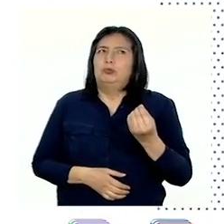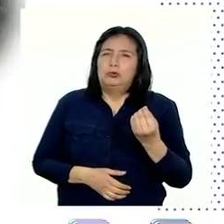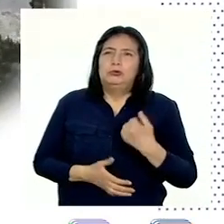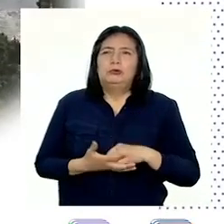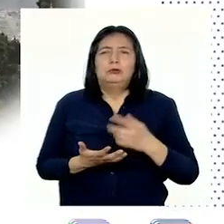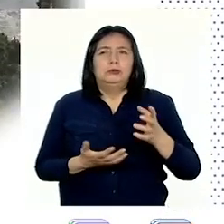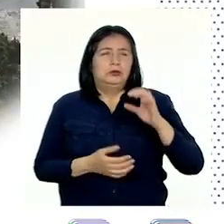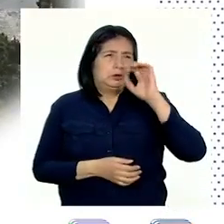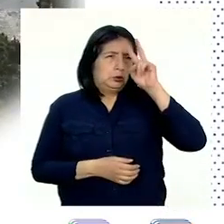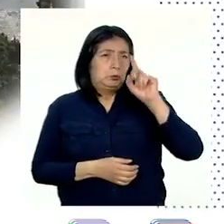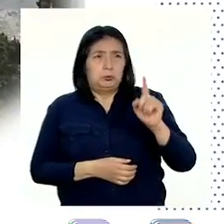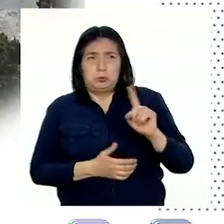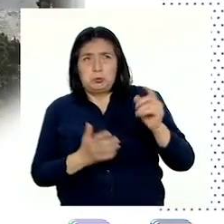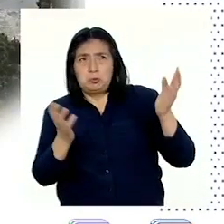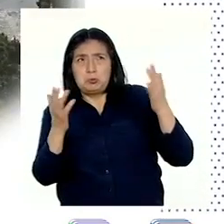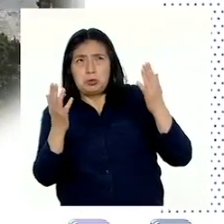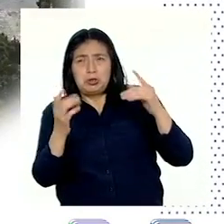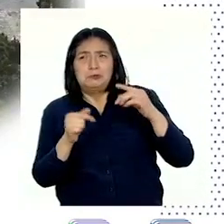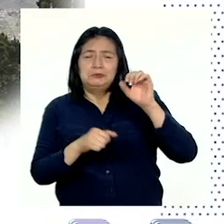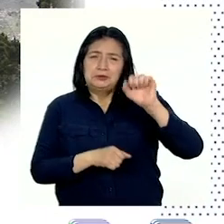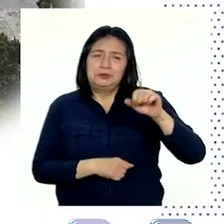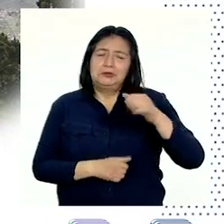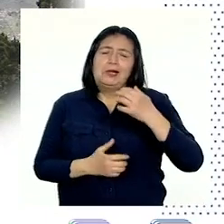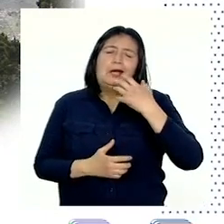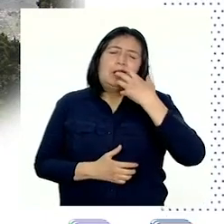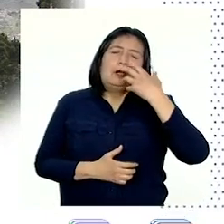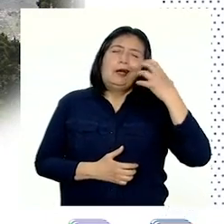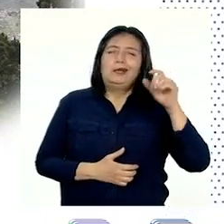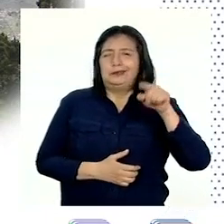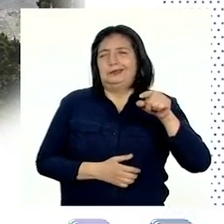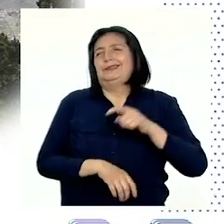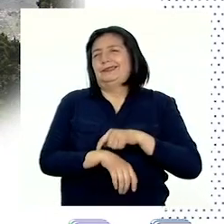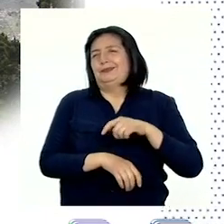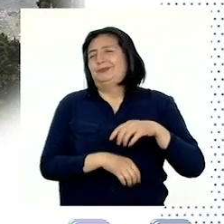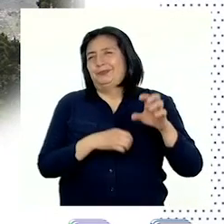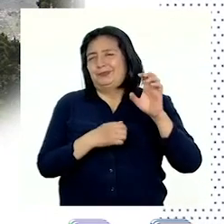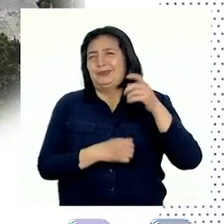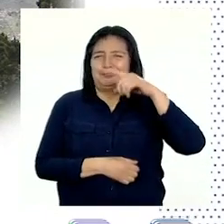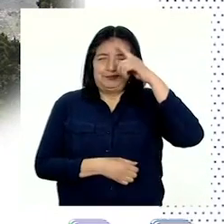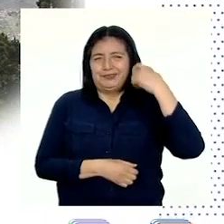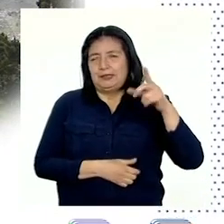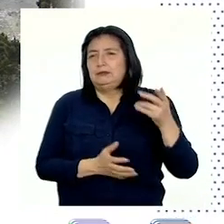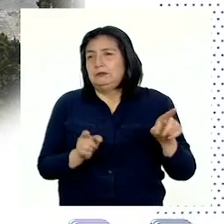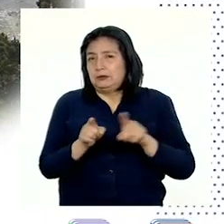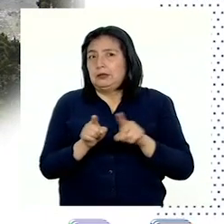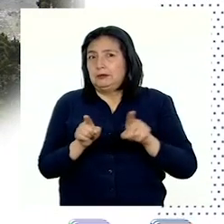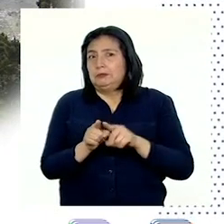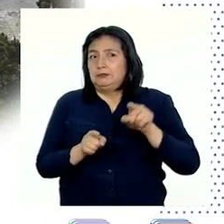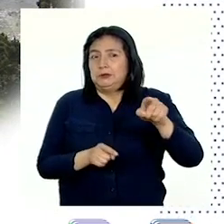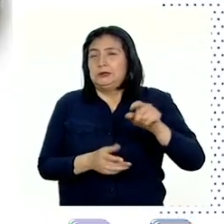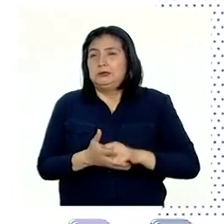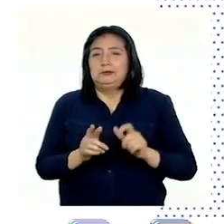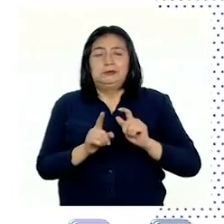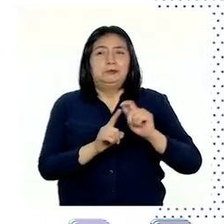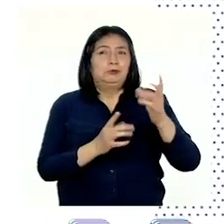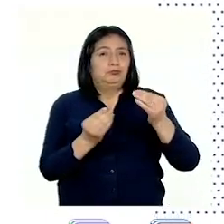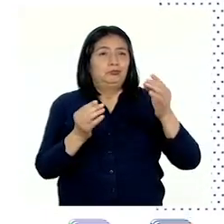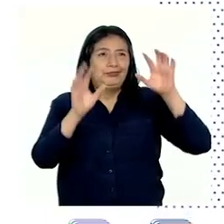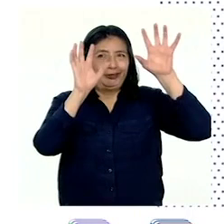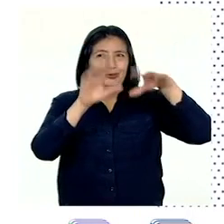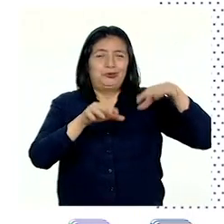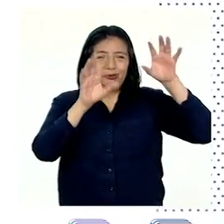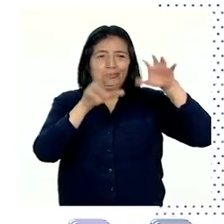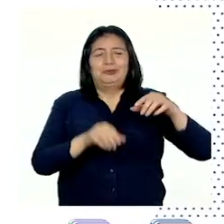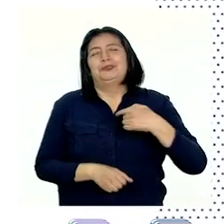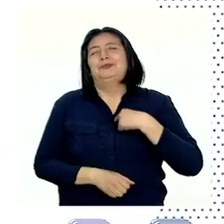aunque Cusco no es tan caluroso, sí es cálido durante esa estación. Además, esta es temporada de mucha